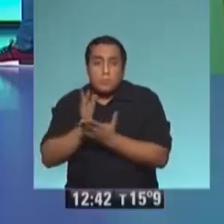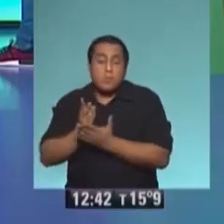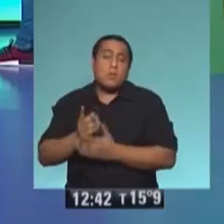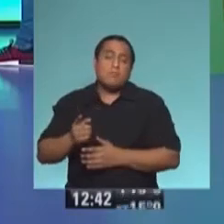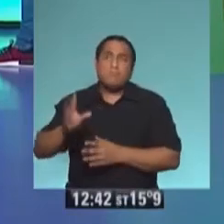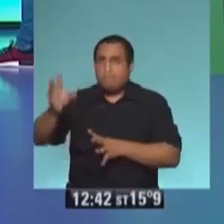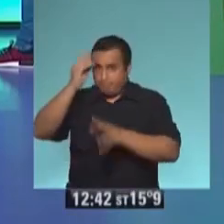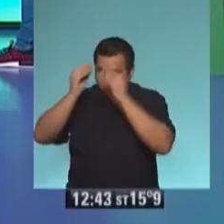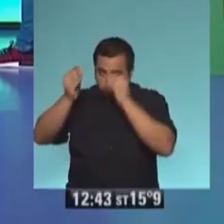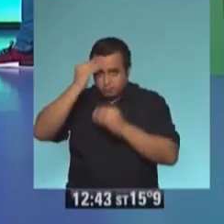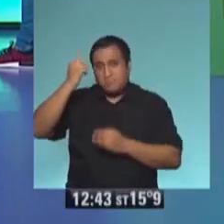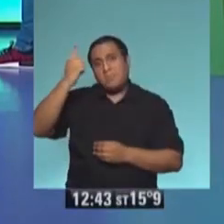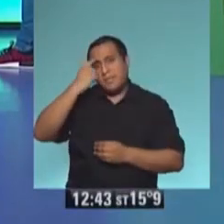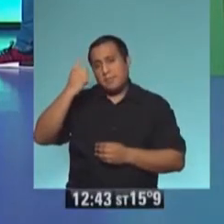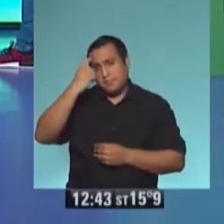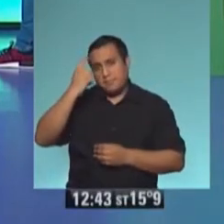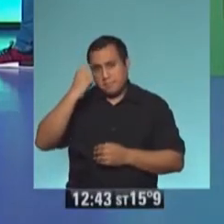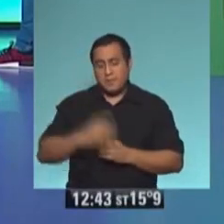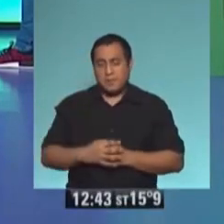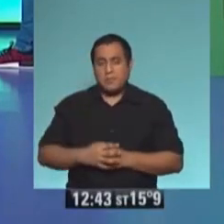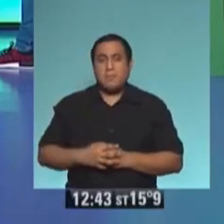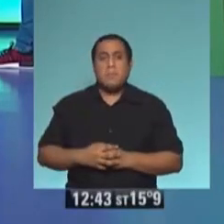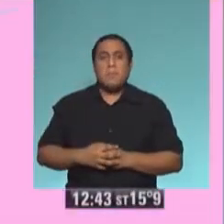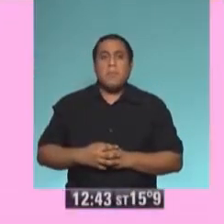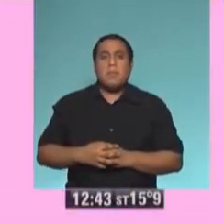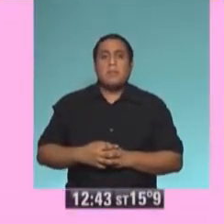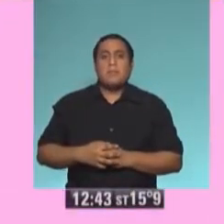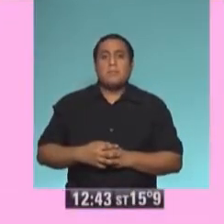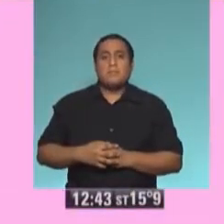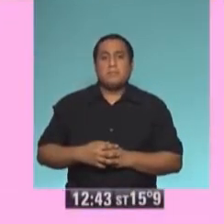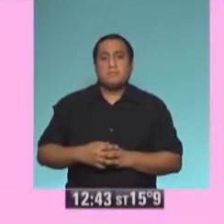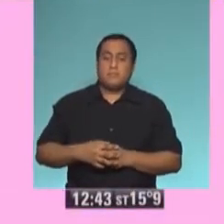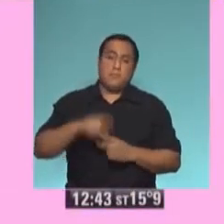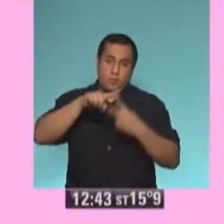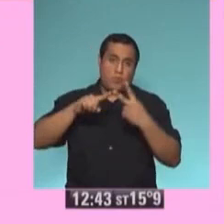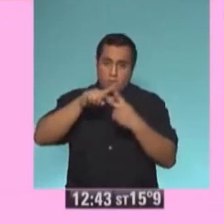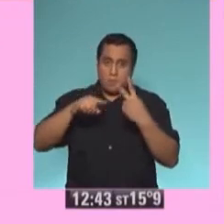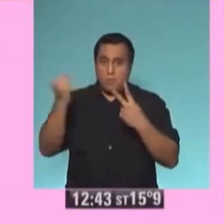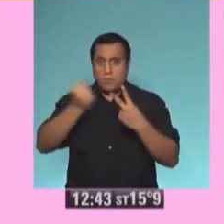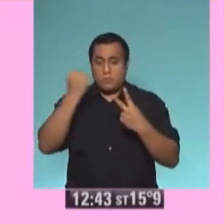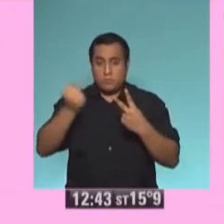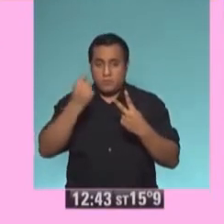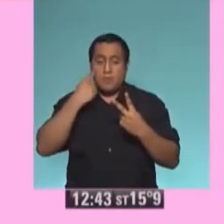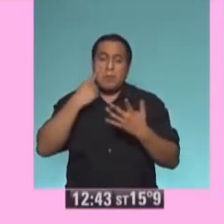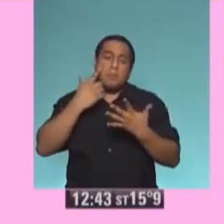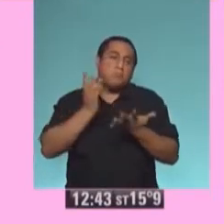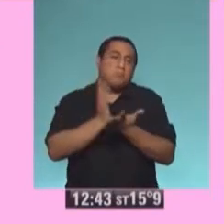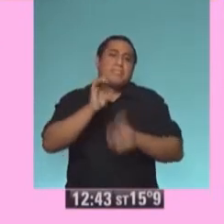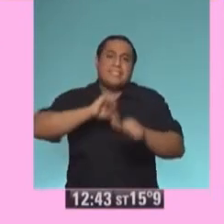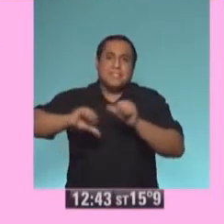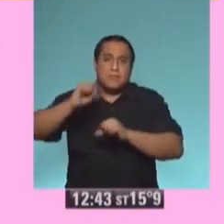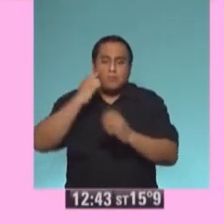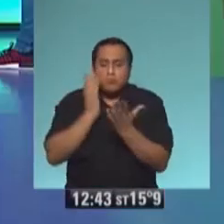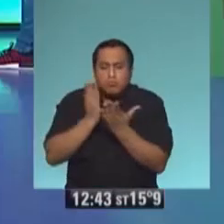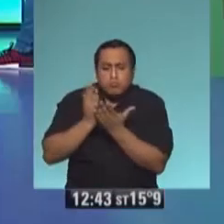ornitólogo, sobre todo, está basada en estos dos pilares, lo que es la formación científica de alguna manera y